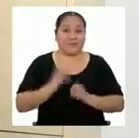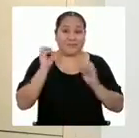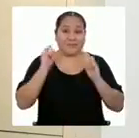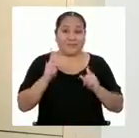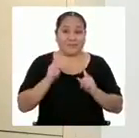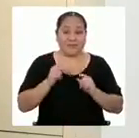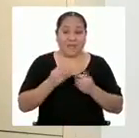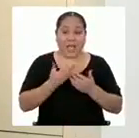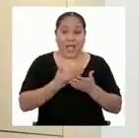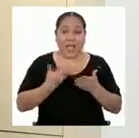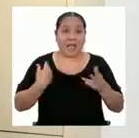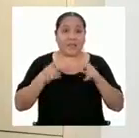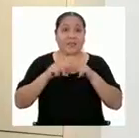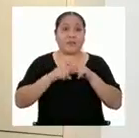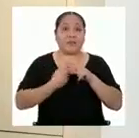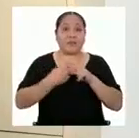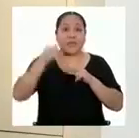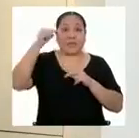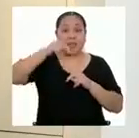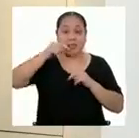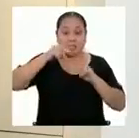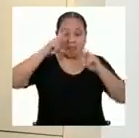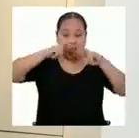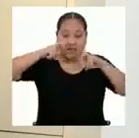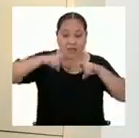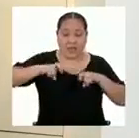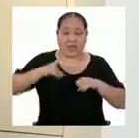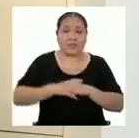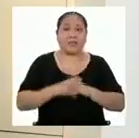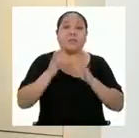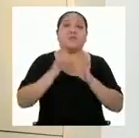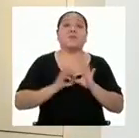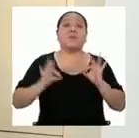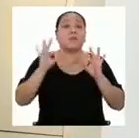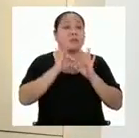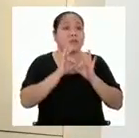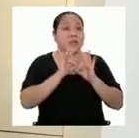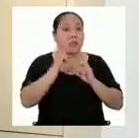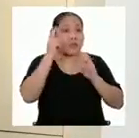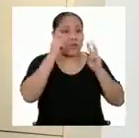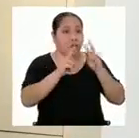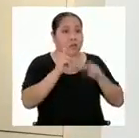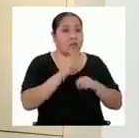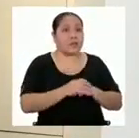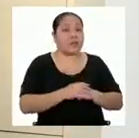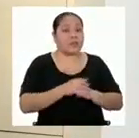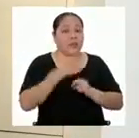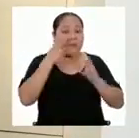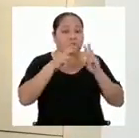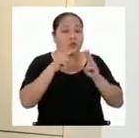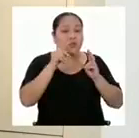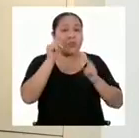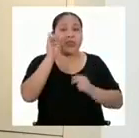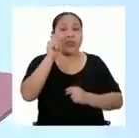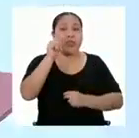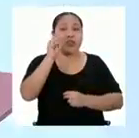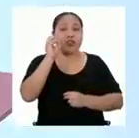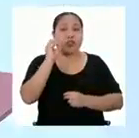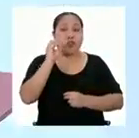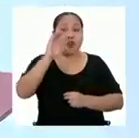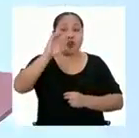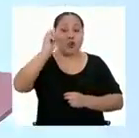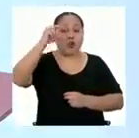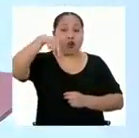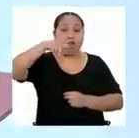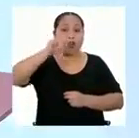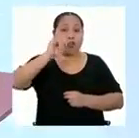antes de empezar con el análisis de la lectura, es importante indicar que estamos ante un texto continuo y de tipo narrativo.